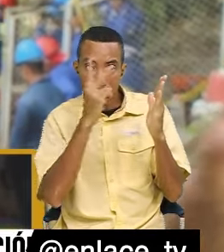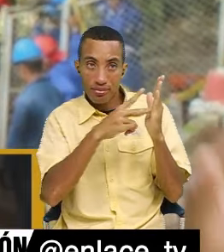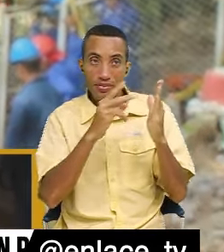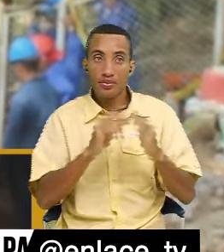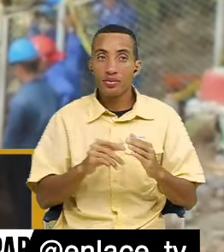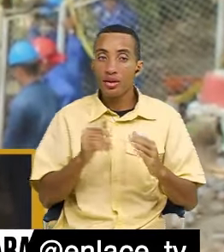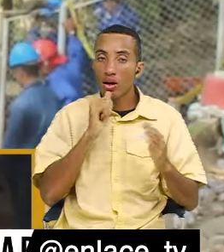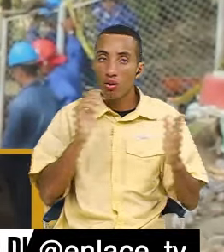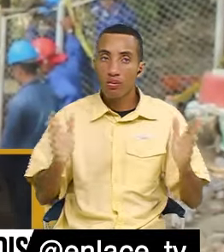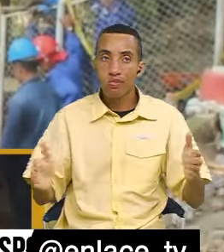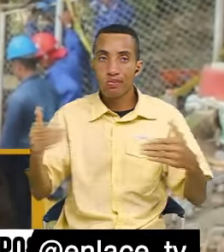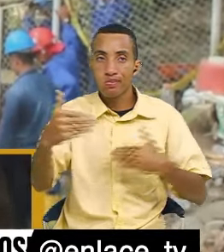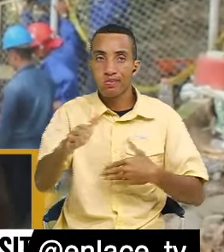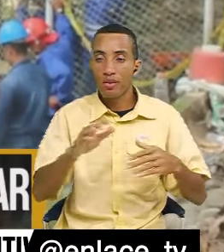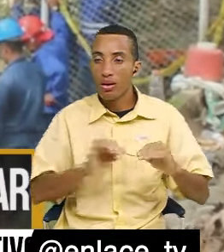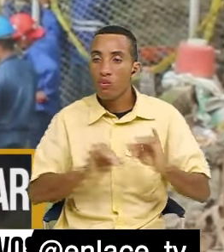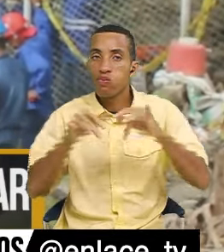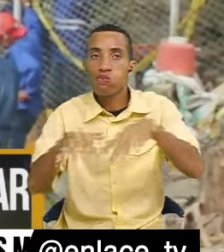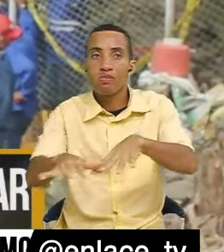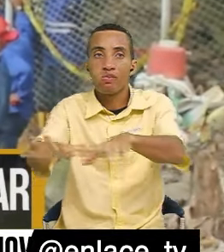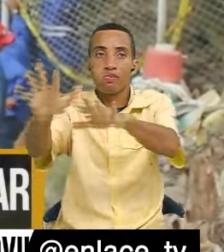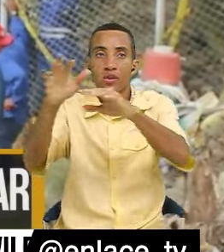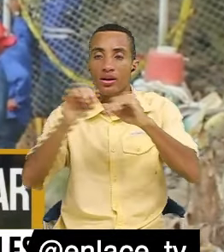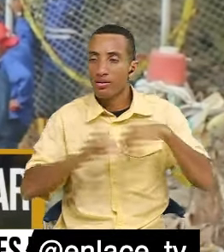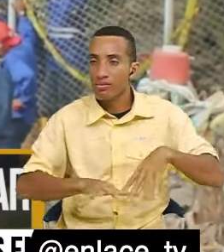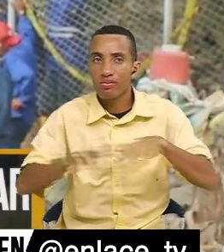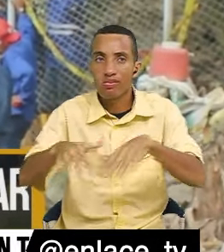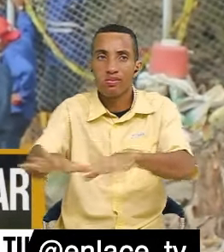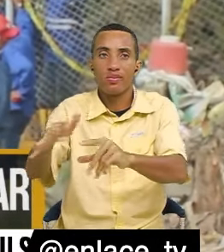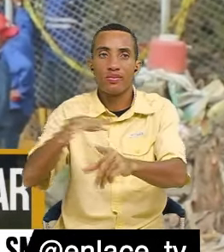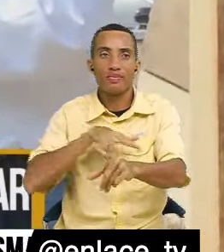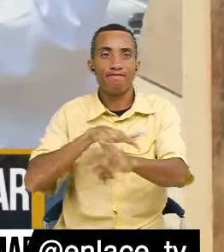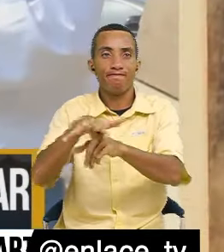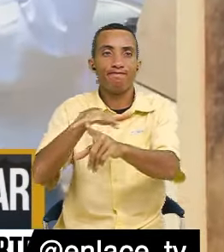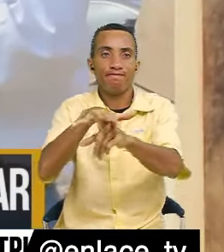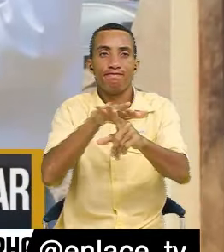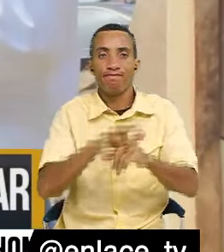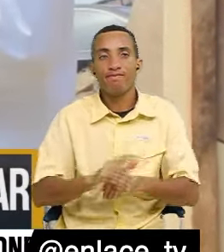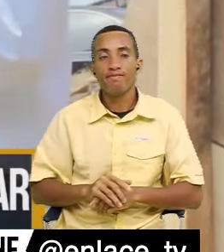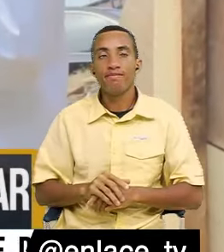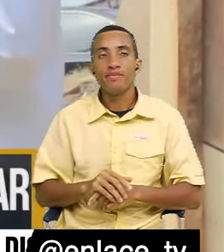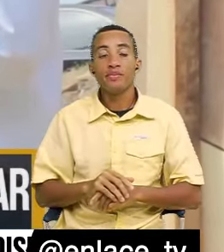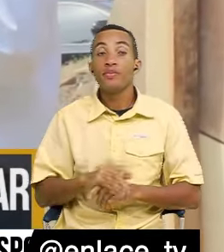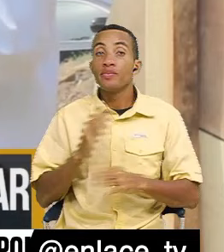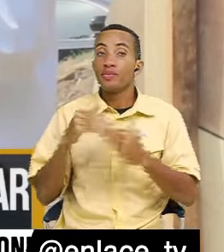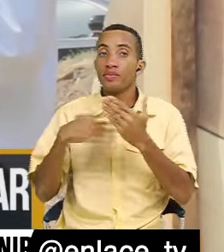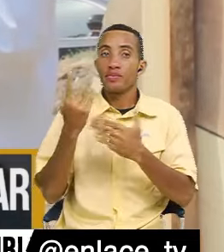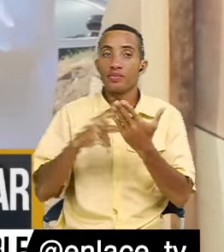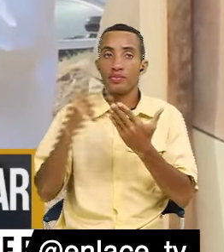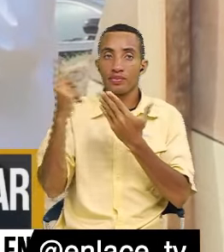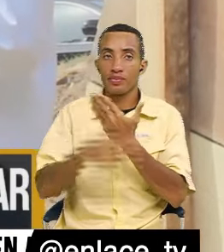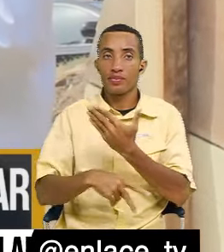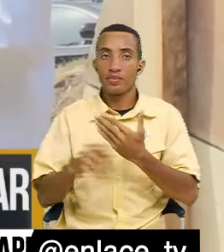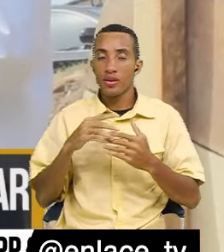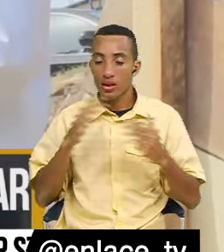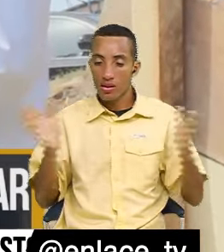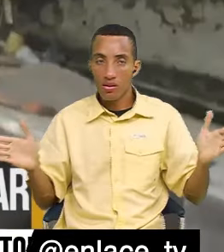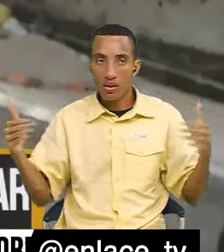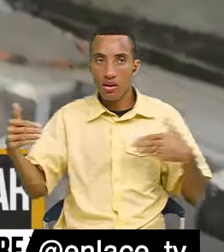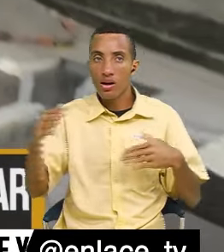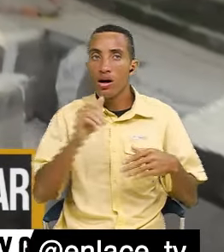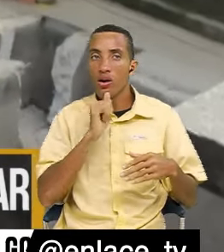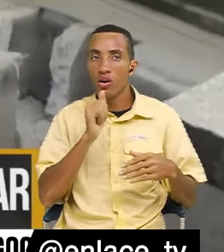a los cuerpos, a los humedales y sigan contaminando a los humedales que tenemos. El inicio del proyecto de optimización de las minipetar en el municipio